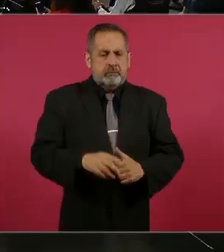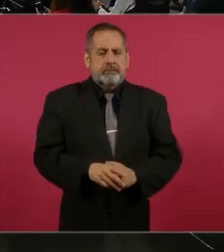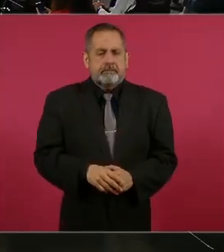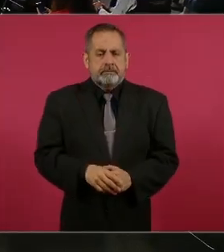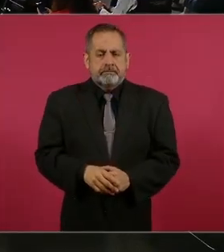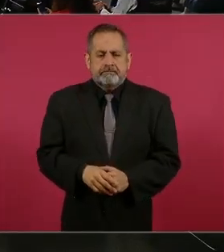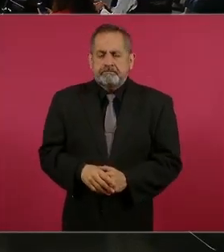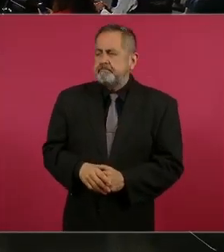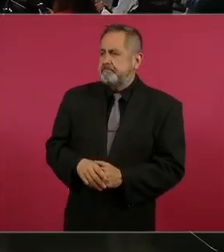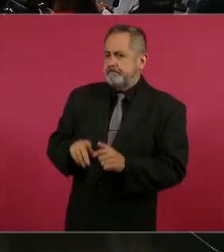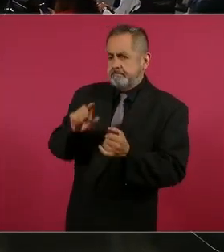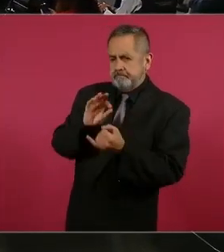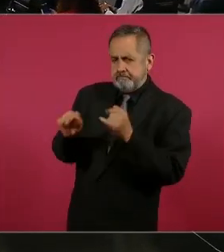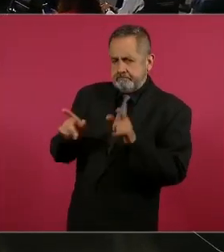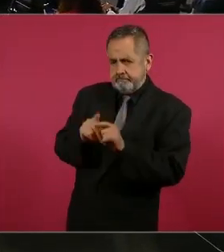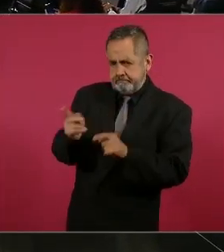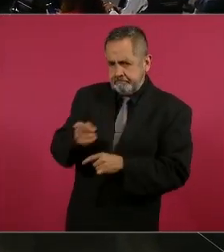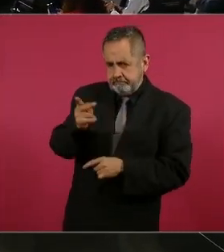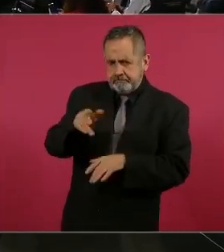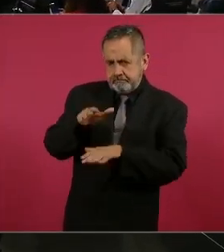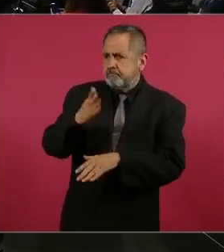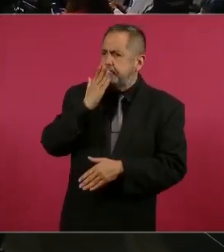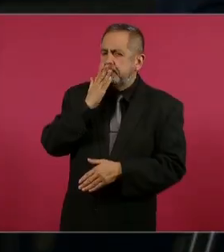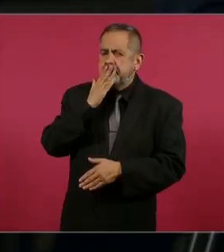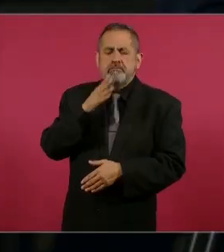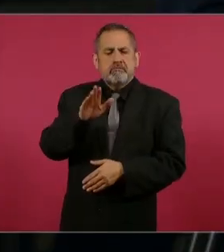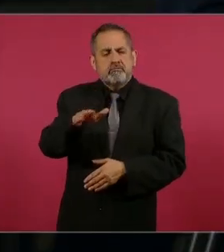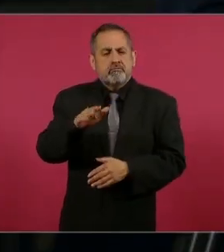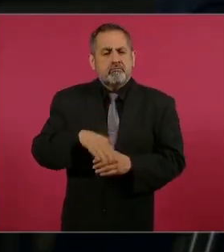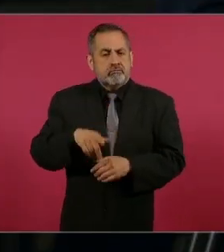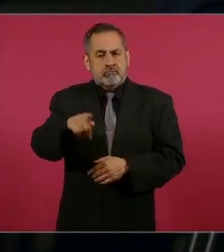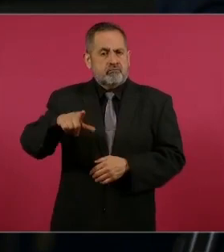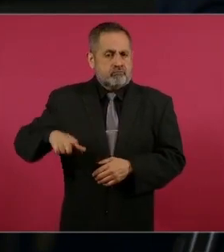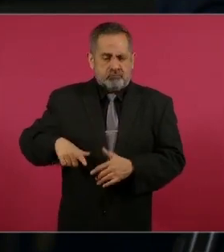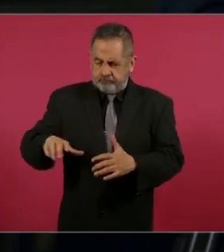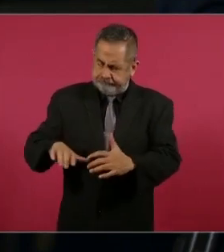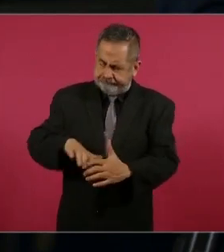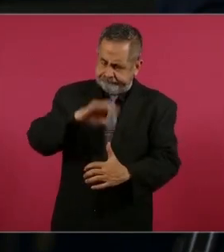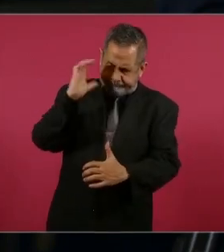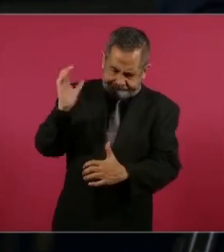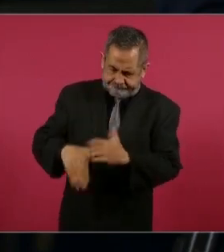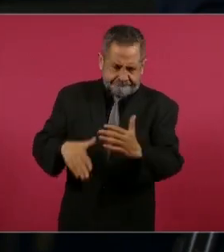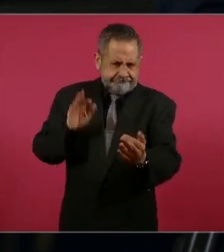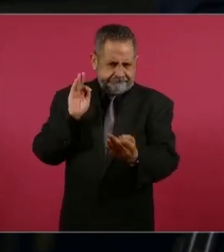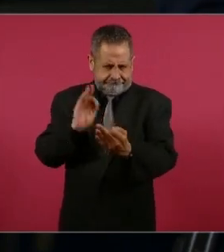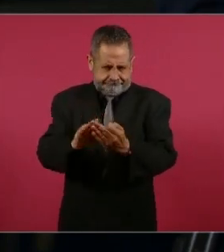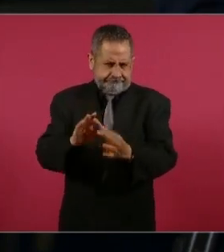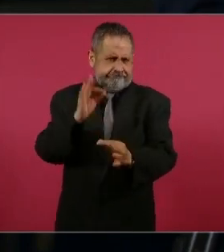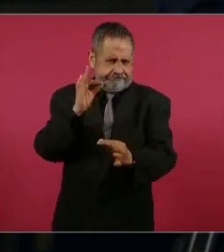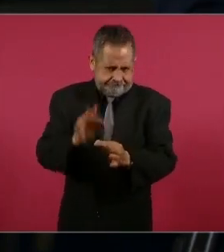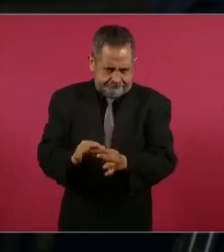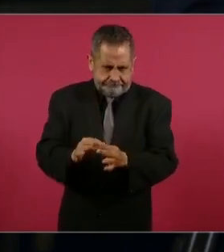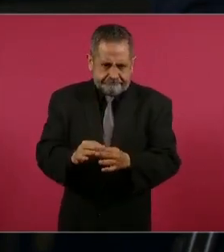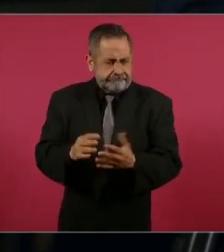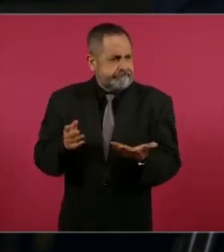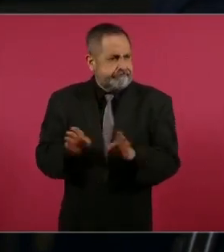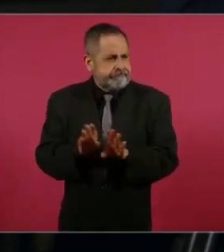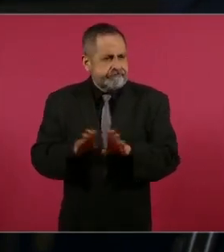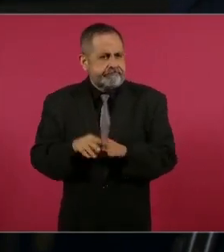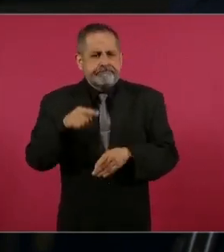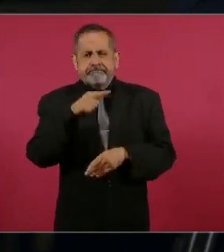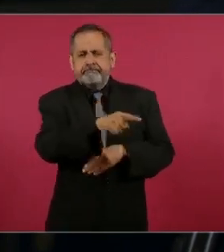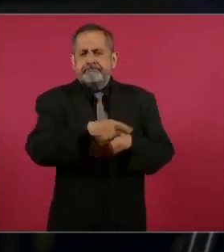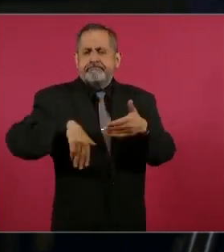Para finalizar con estos temas de Sonora, al finalizar su gobierno, ¿cómo va a dejar el tema de la modernización del